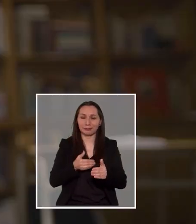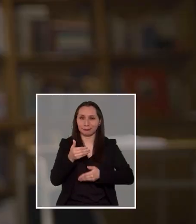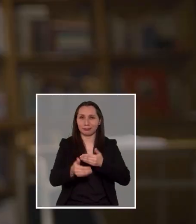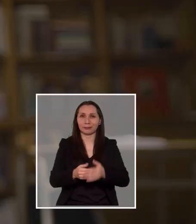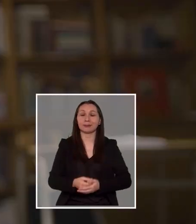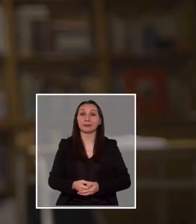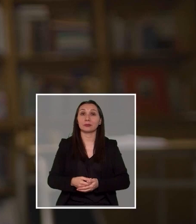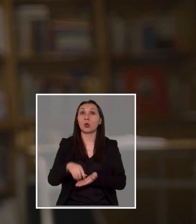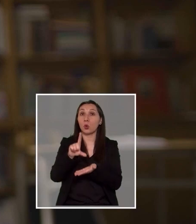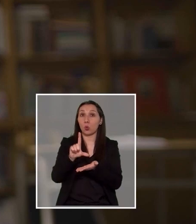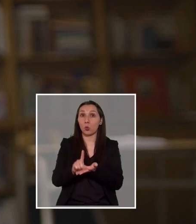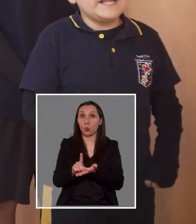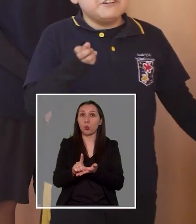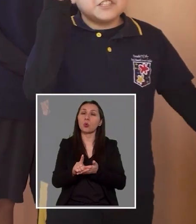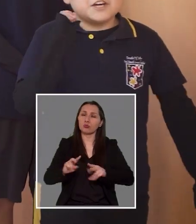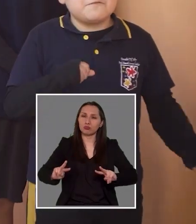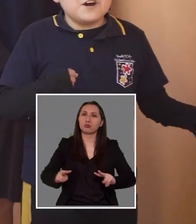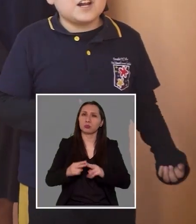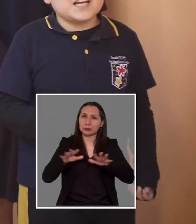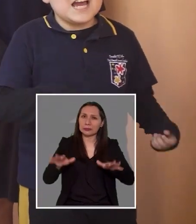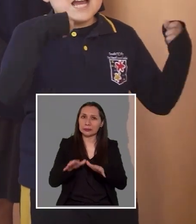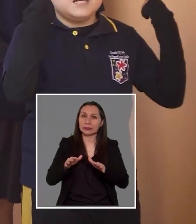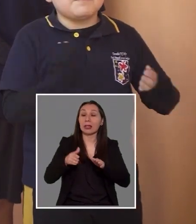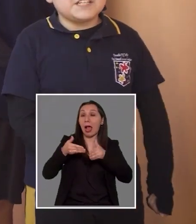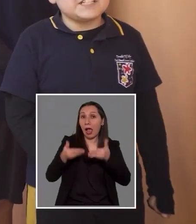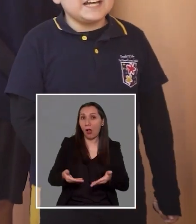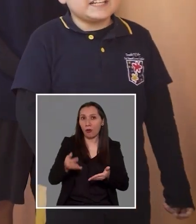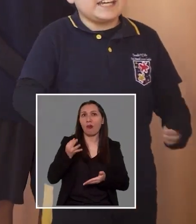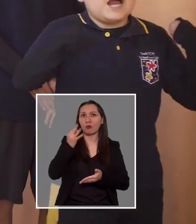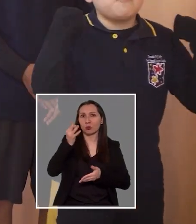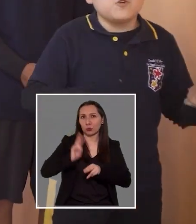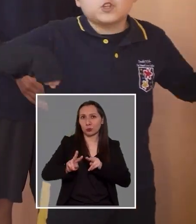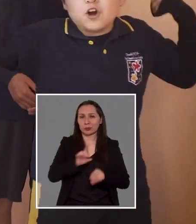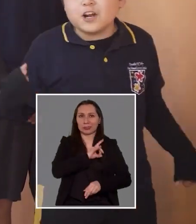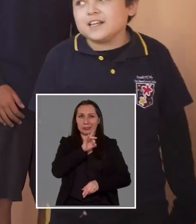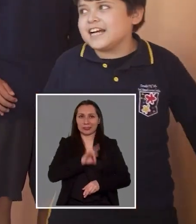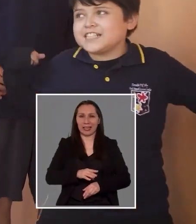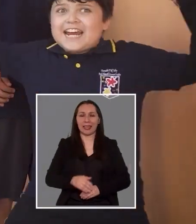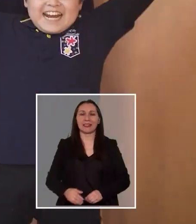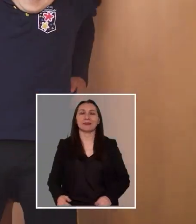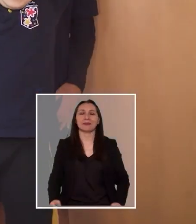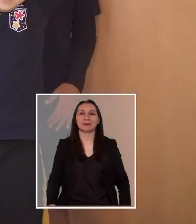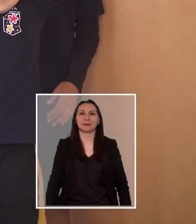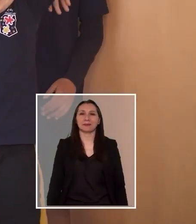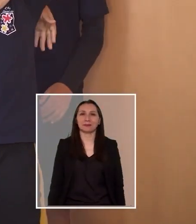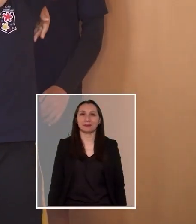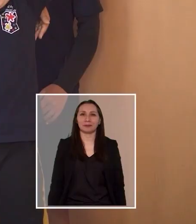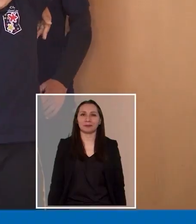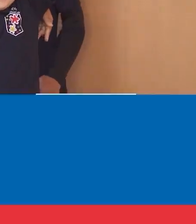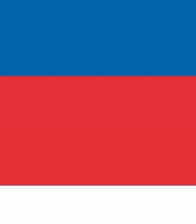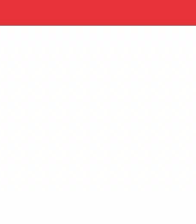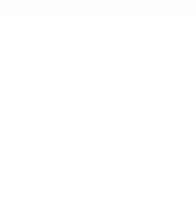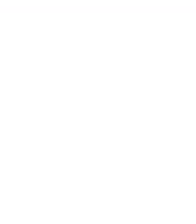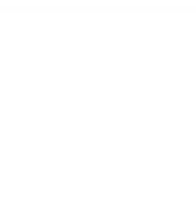talentos. Un lugar donde forje el presente y el futuro de